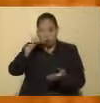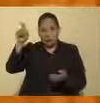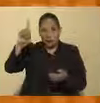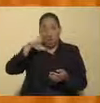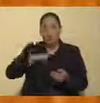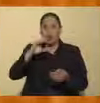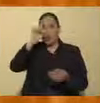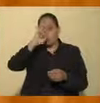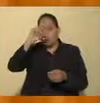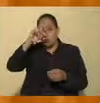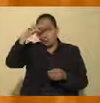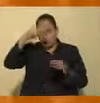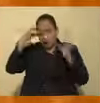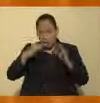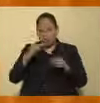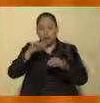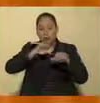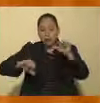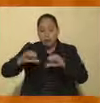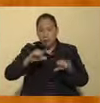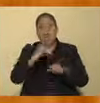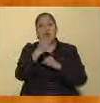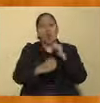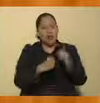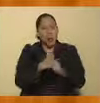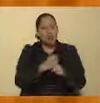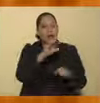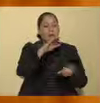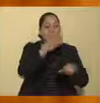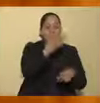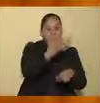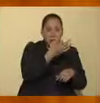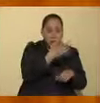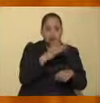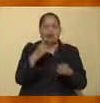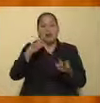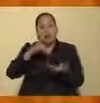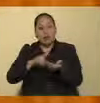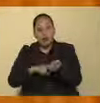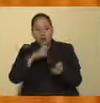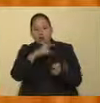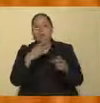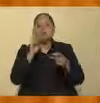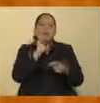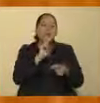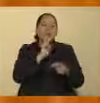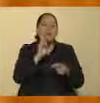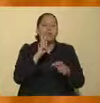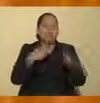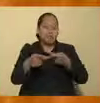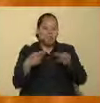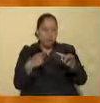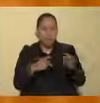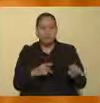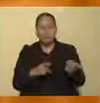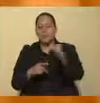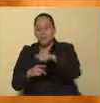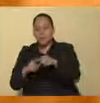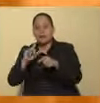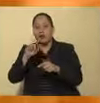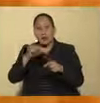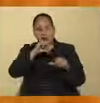de Cirugía Plástica pasaron varios años la carrera de medicina, el internado, e hicieron cirugía general, si no